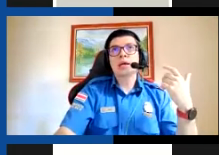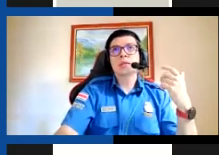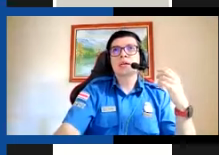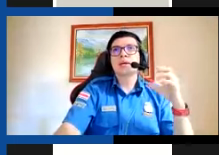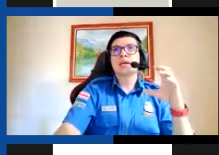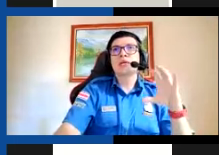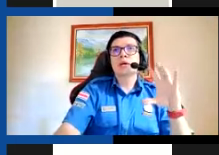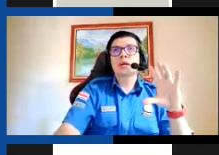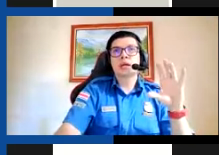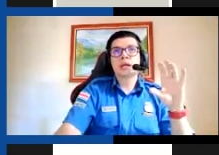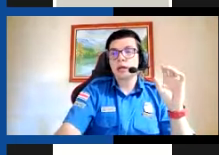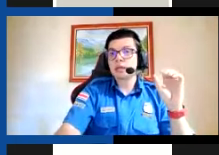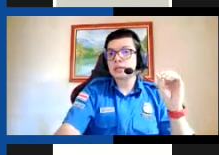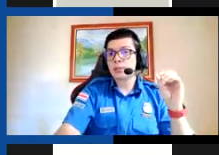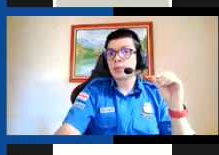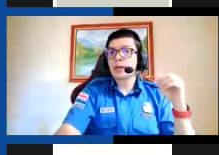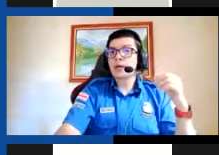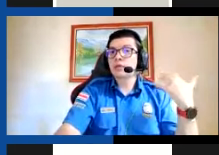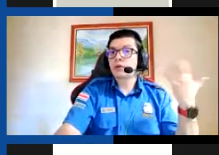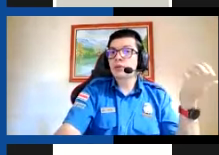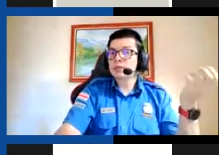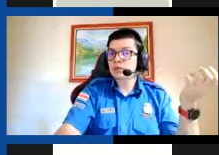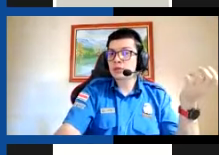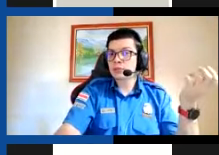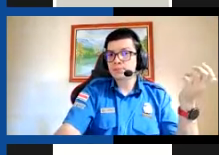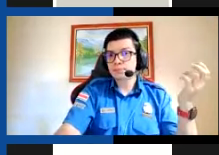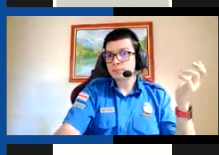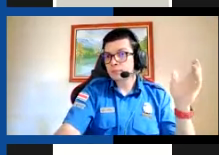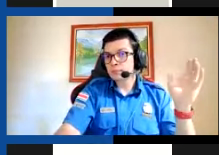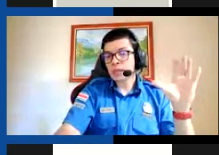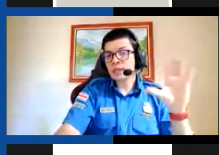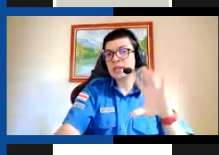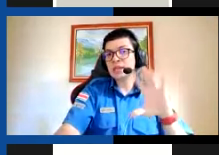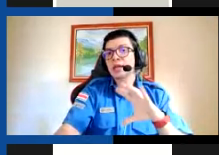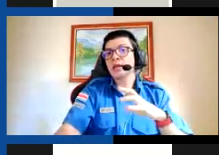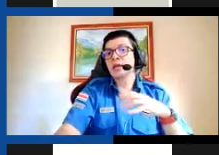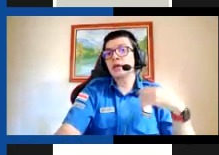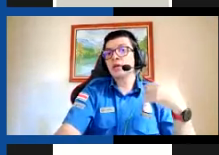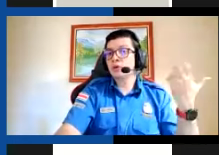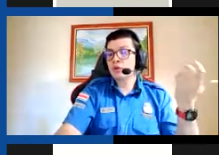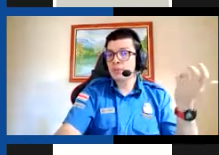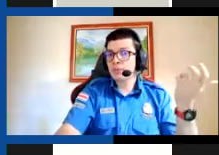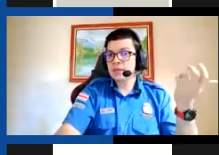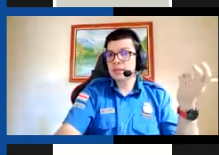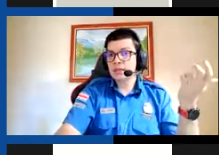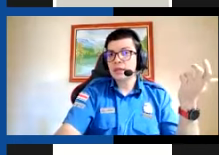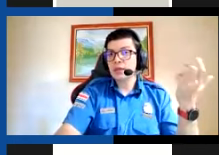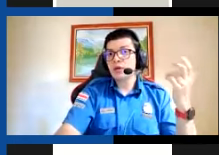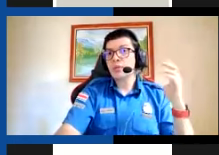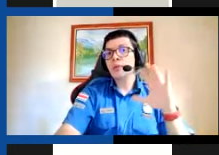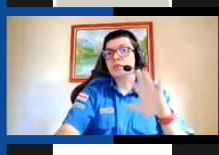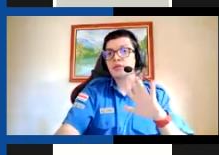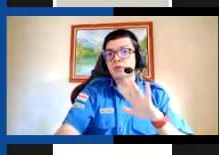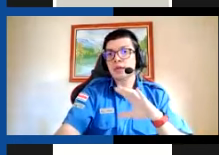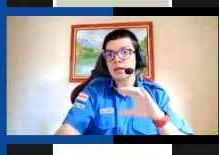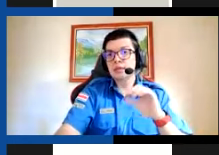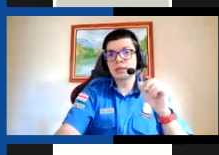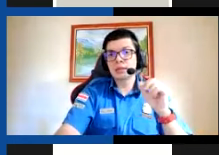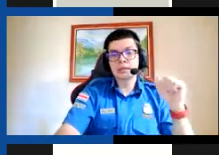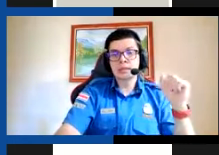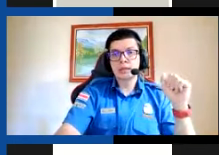que básicamente lo que les tengo preparado es una conversación acerca de qué ha ocurrido en el país y cómo vamos a